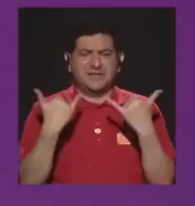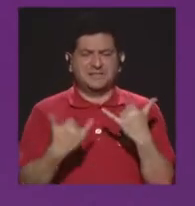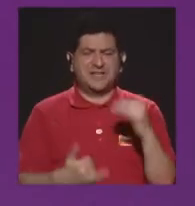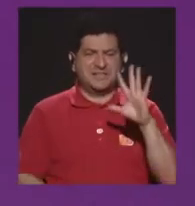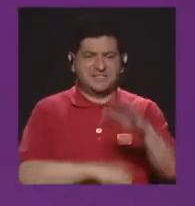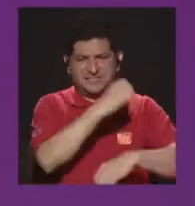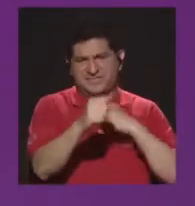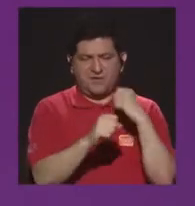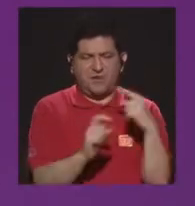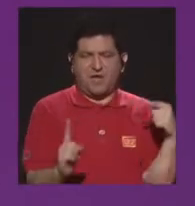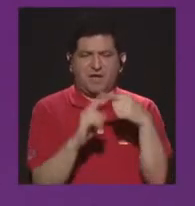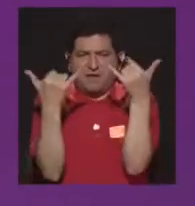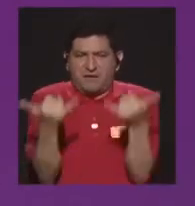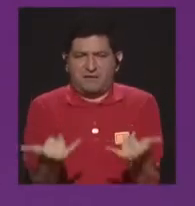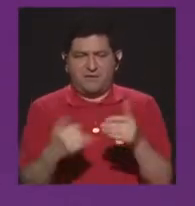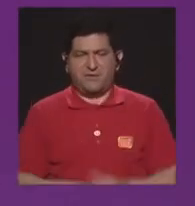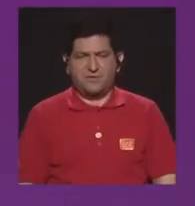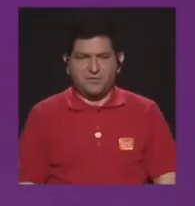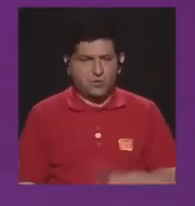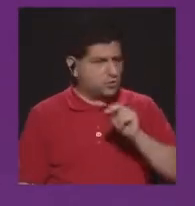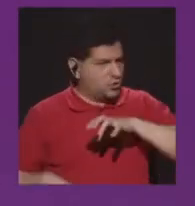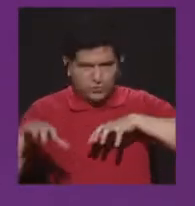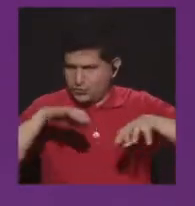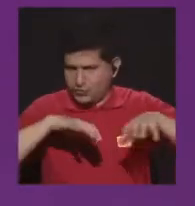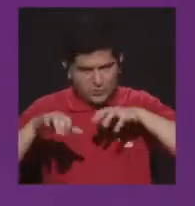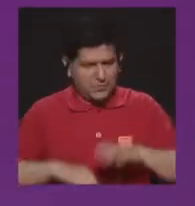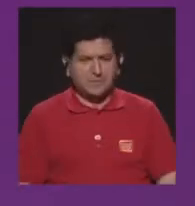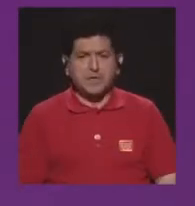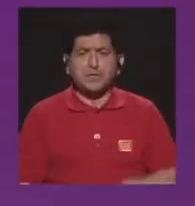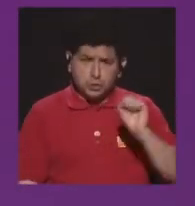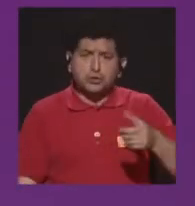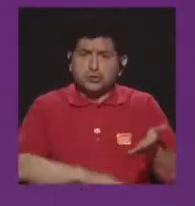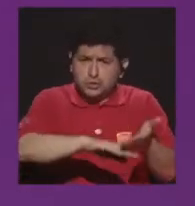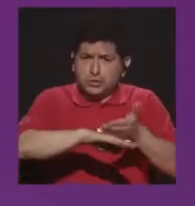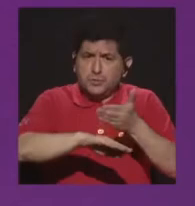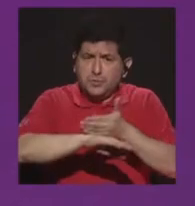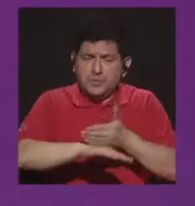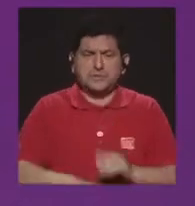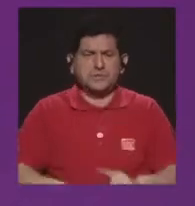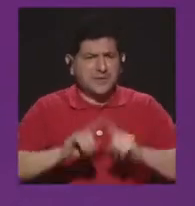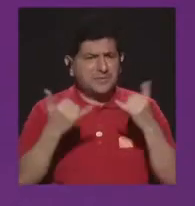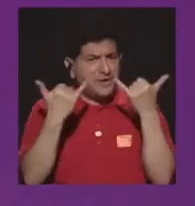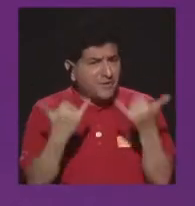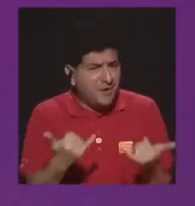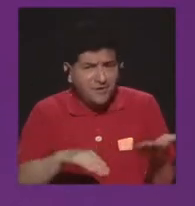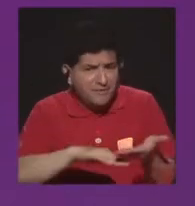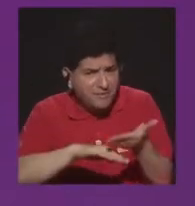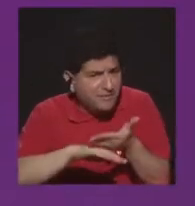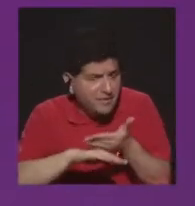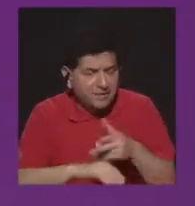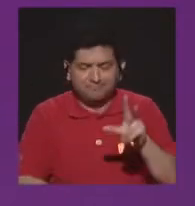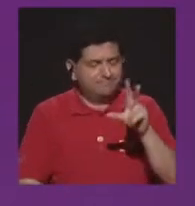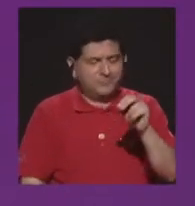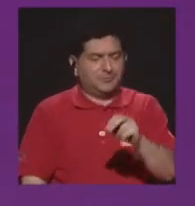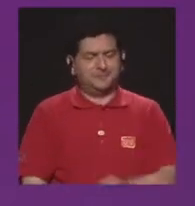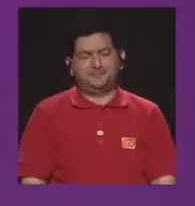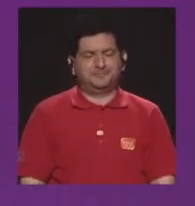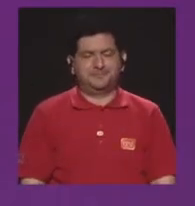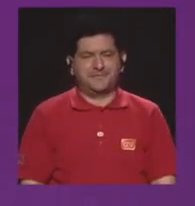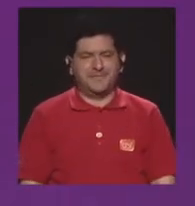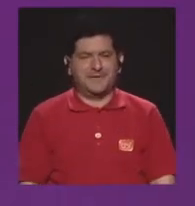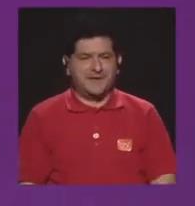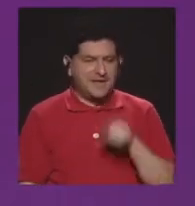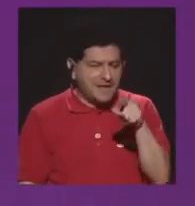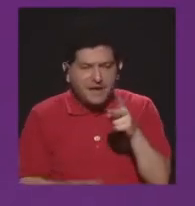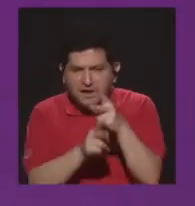5 años hasta ahora. Es decir, no se movió, venía mejorando. Quiere decir que no hemos avanzado. No hemos avanzado. Y dentro de